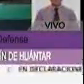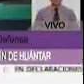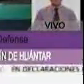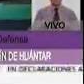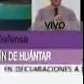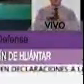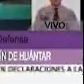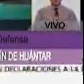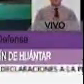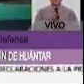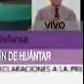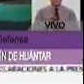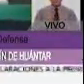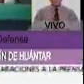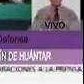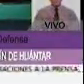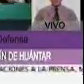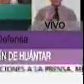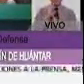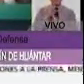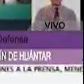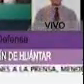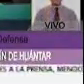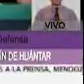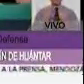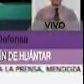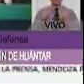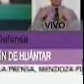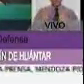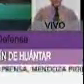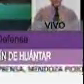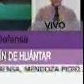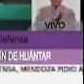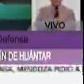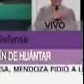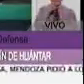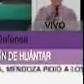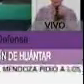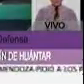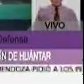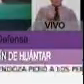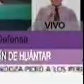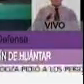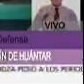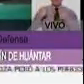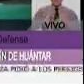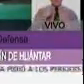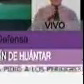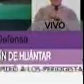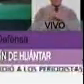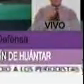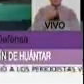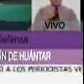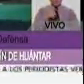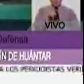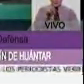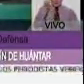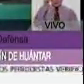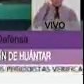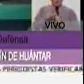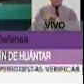no se pudo presentar porque ya el juicio en sede nacional había avanzado. Ustedes